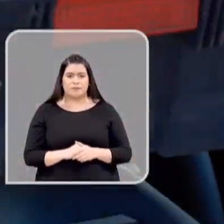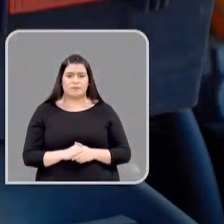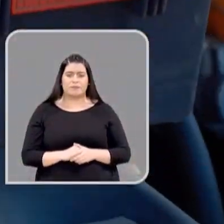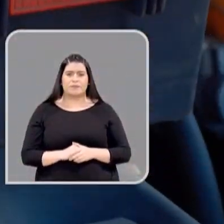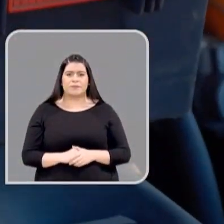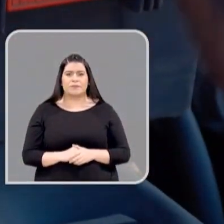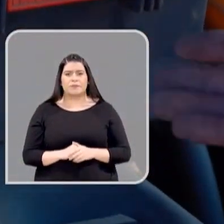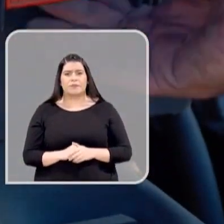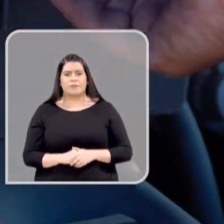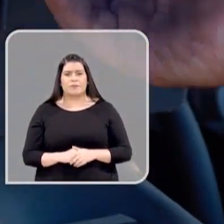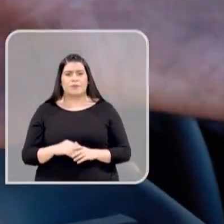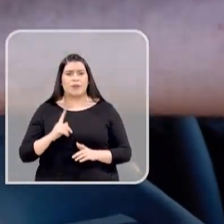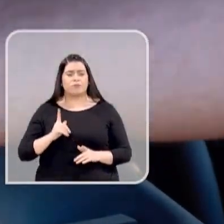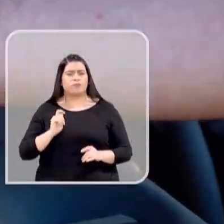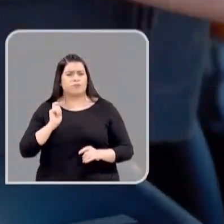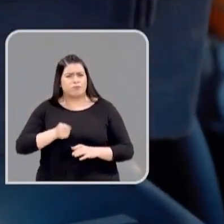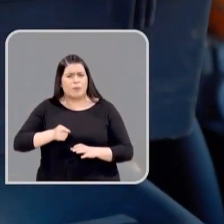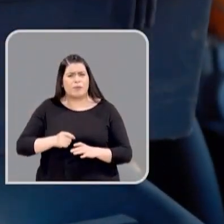entonces.